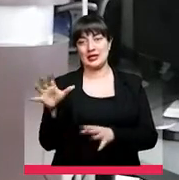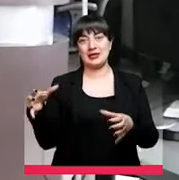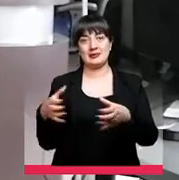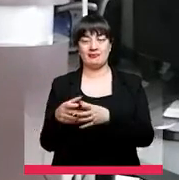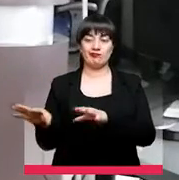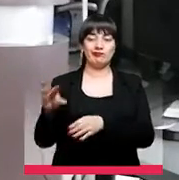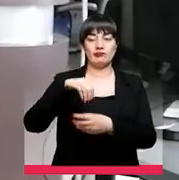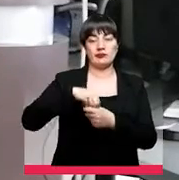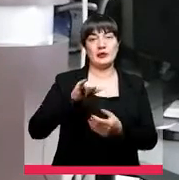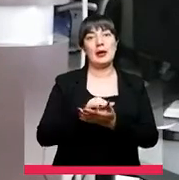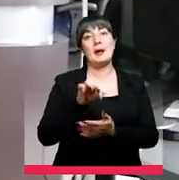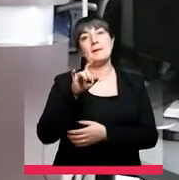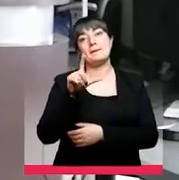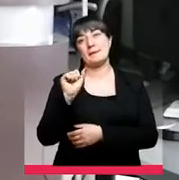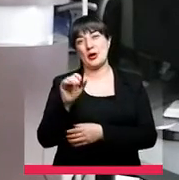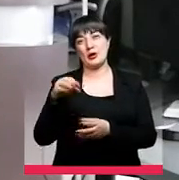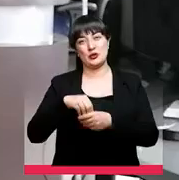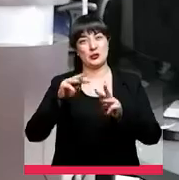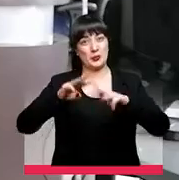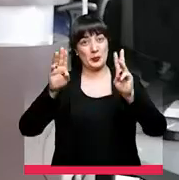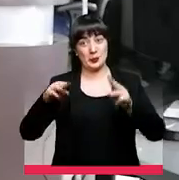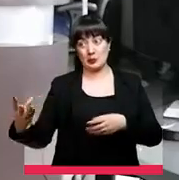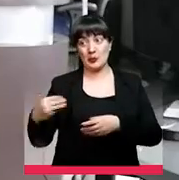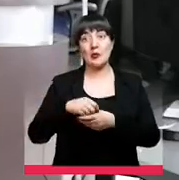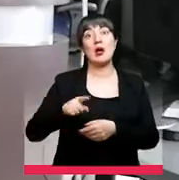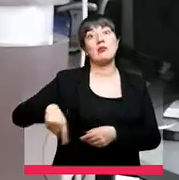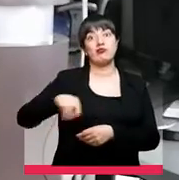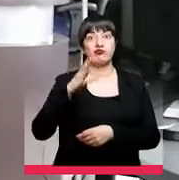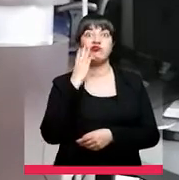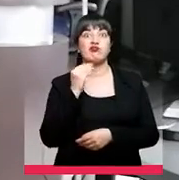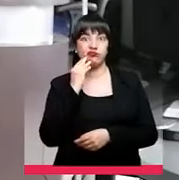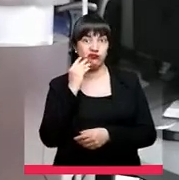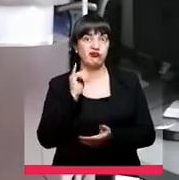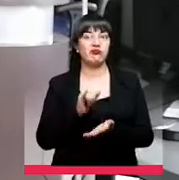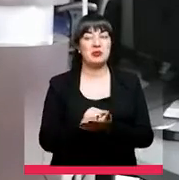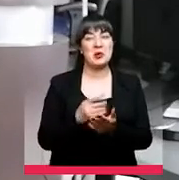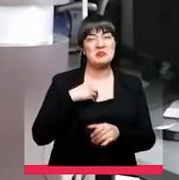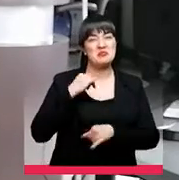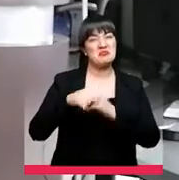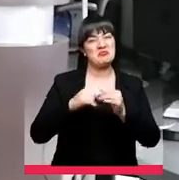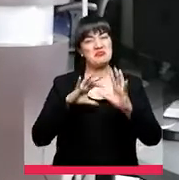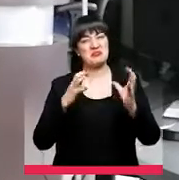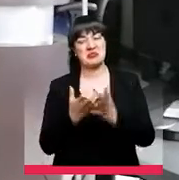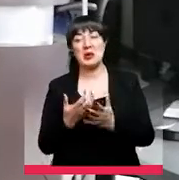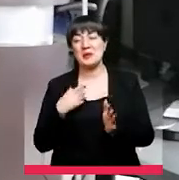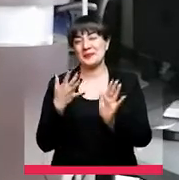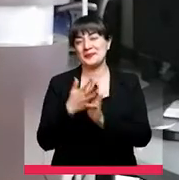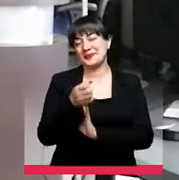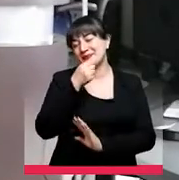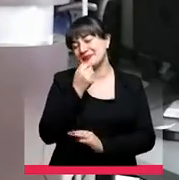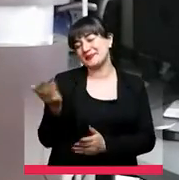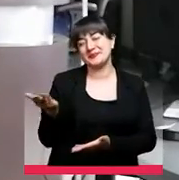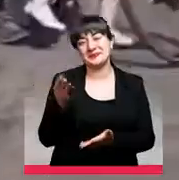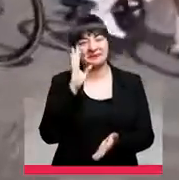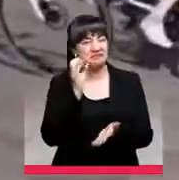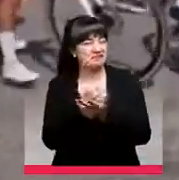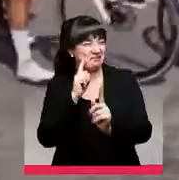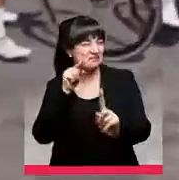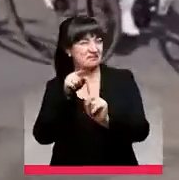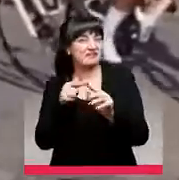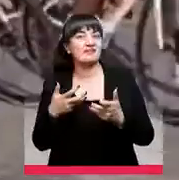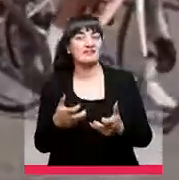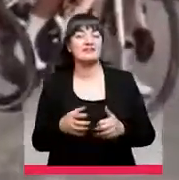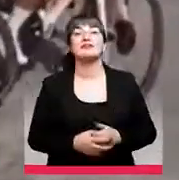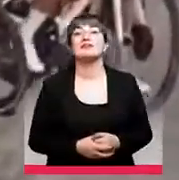Paula Patiño de Movistar, las tres con experiencia mundialista. Hablamos con ellas y en la siguiente nota nos cuentan sus objetivos.